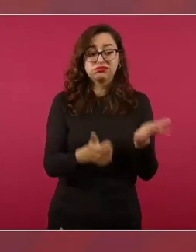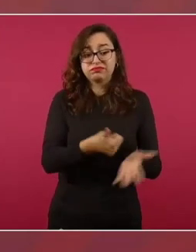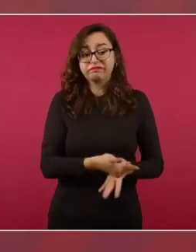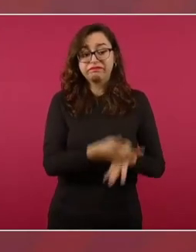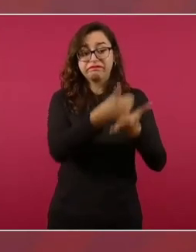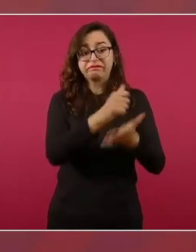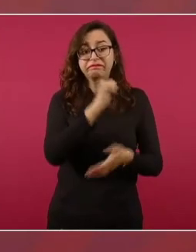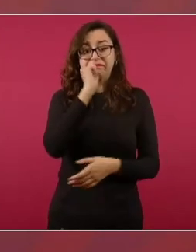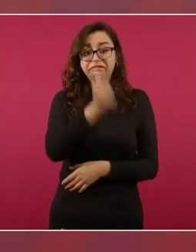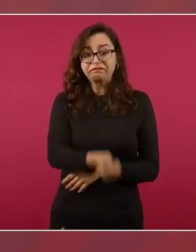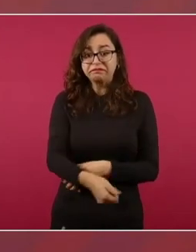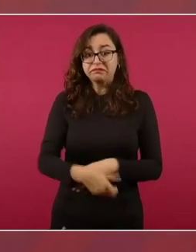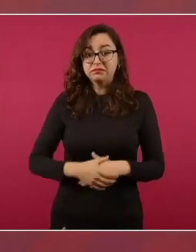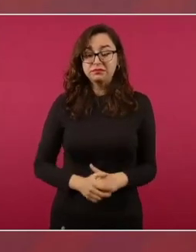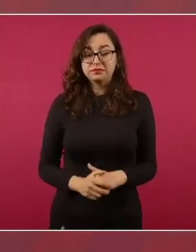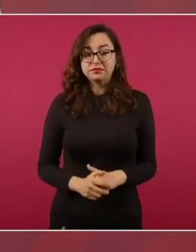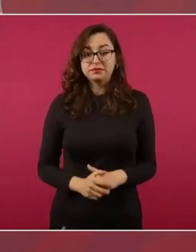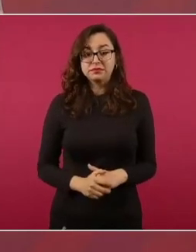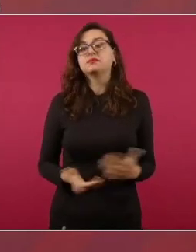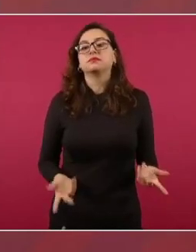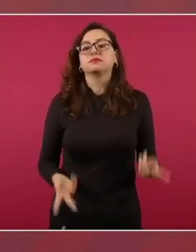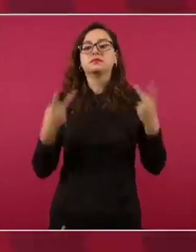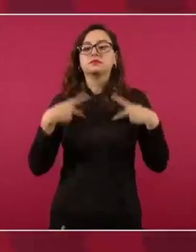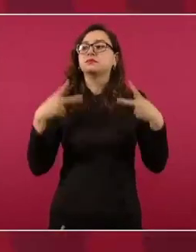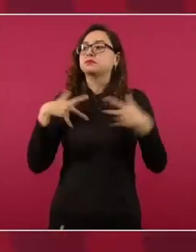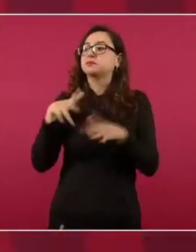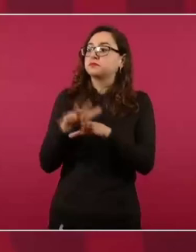en la actitud de la gente.